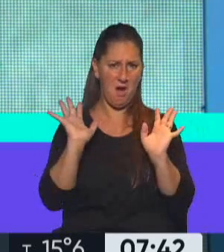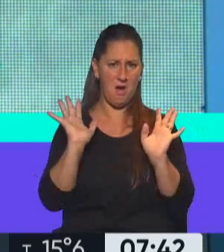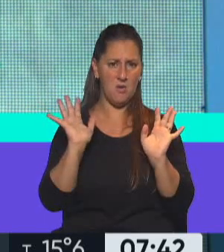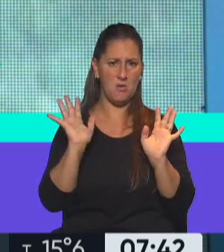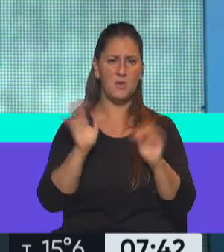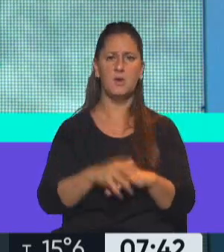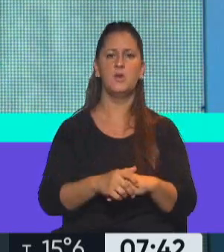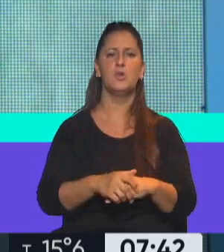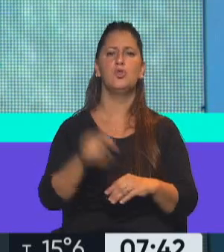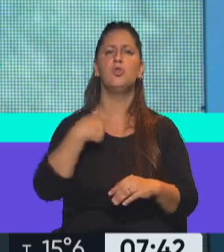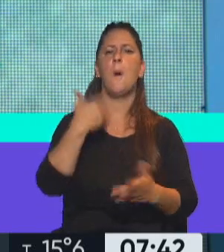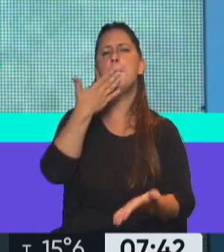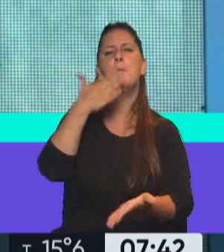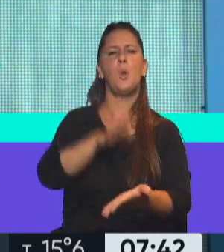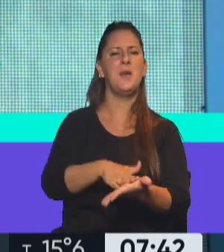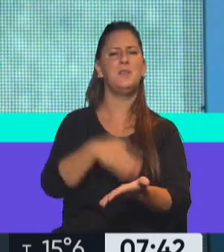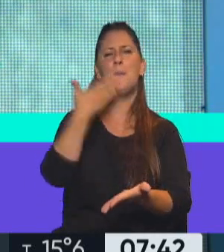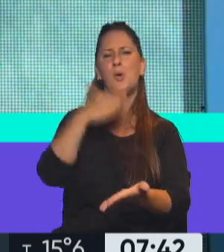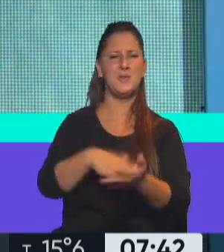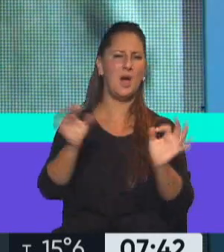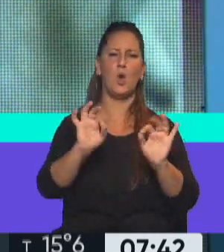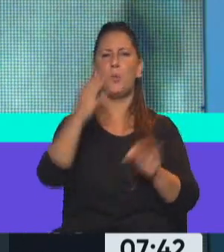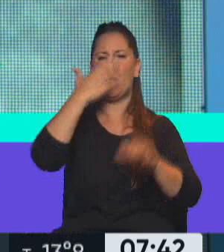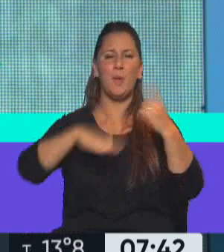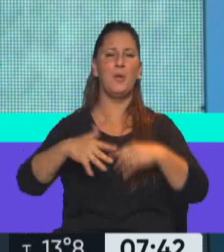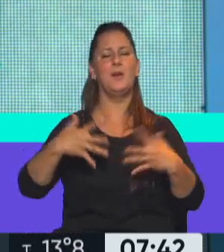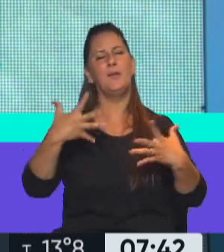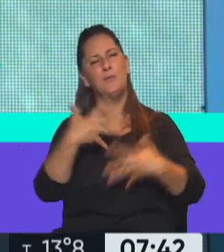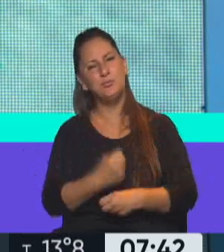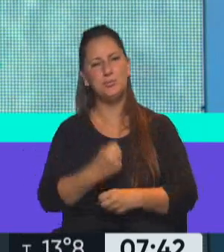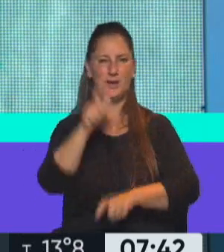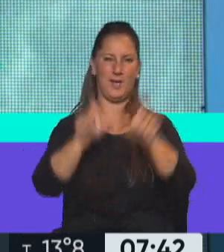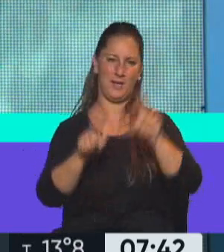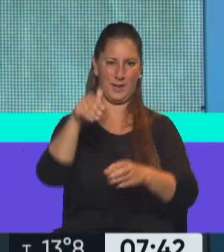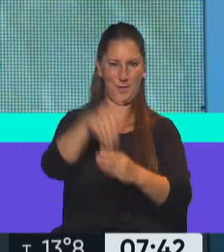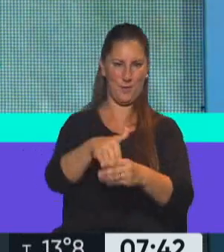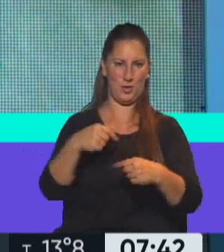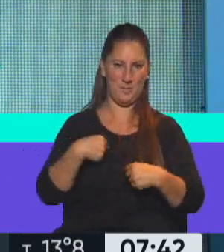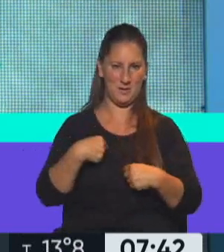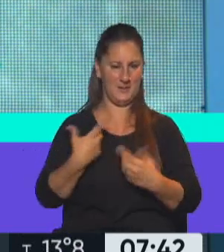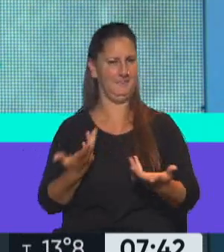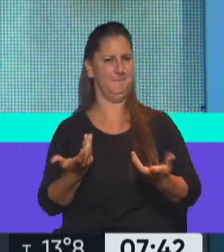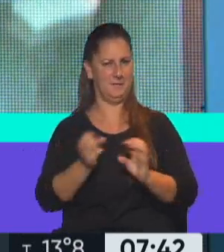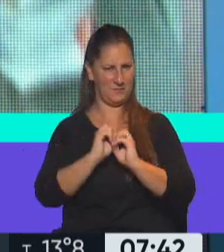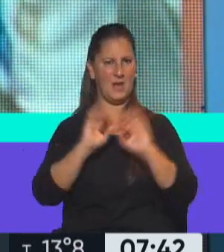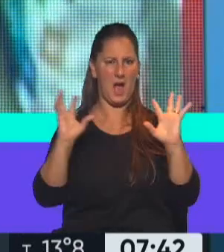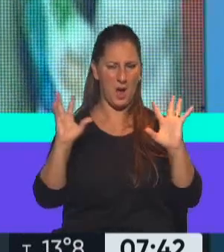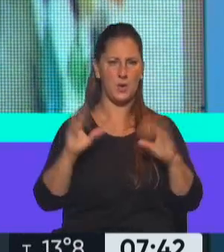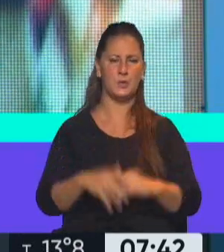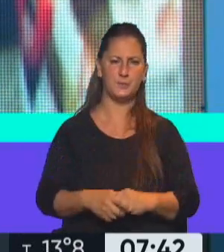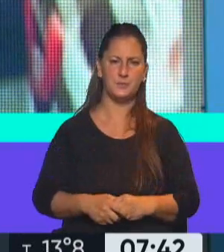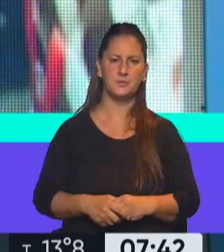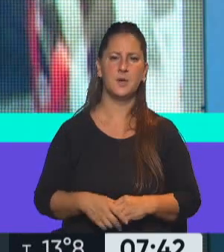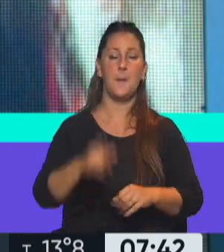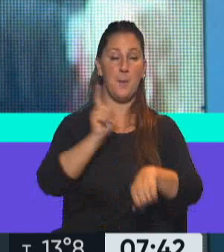decir no voy a hacer promesas para no decepcionar a mis votantes, que es algo muy claro. Él dijo durante